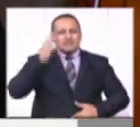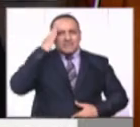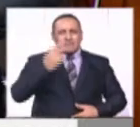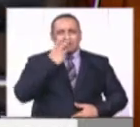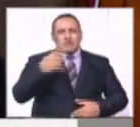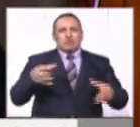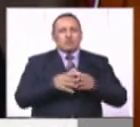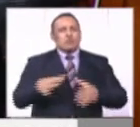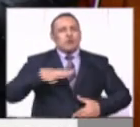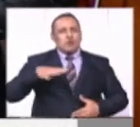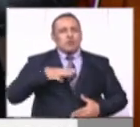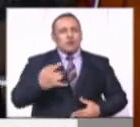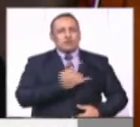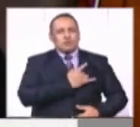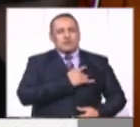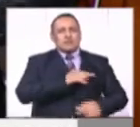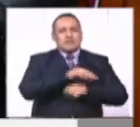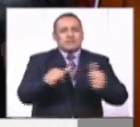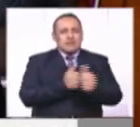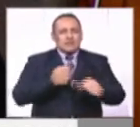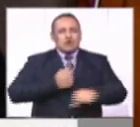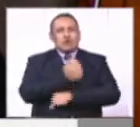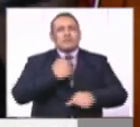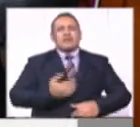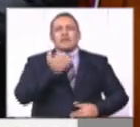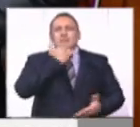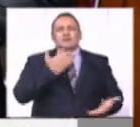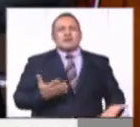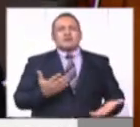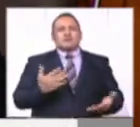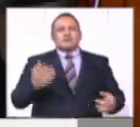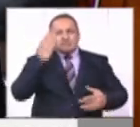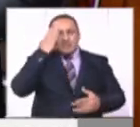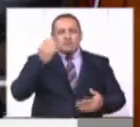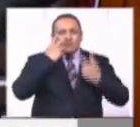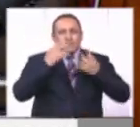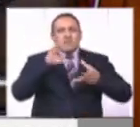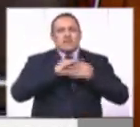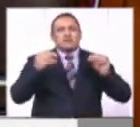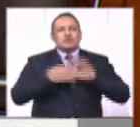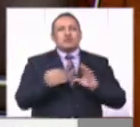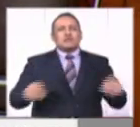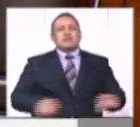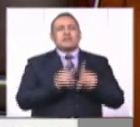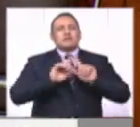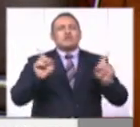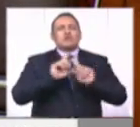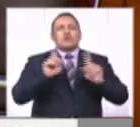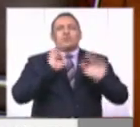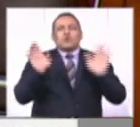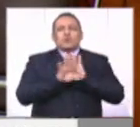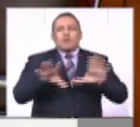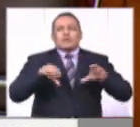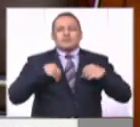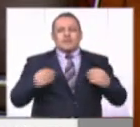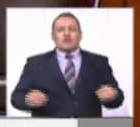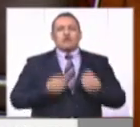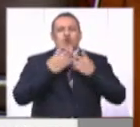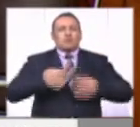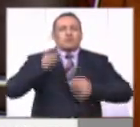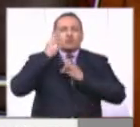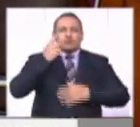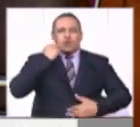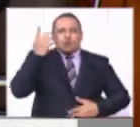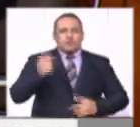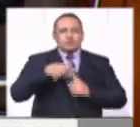universidades privadas y públicas detrás del golpe de estado Qué es lo que ha pasado sabemos la historia aquí de ninguna manera vamos a aceptar Pues el discurso del